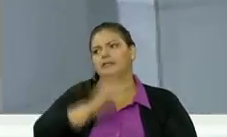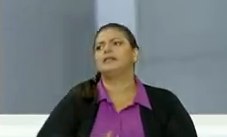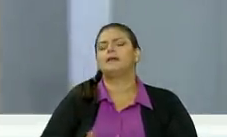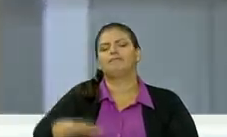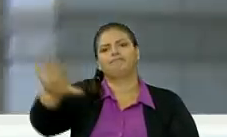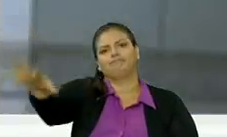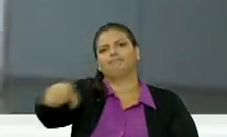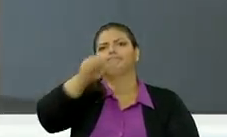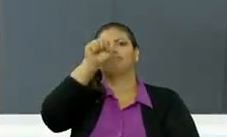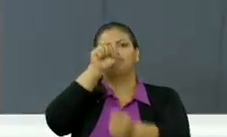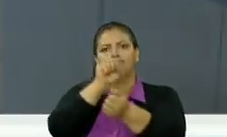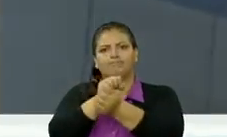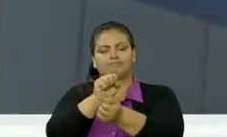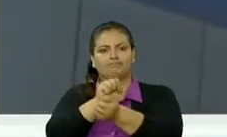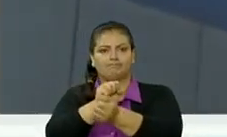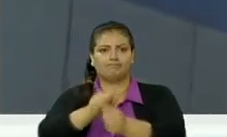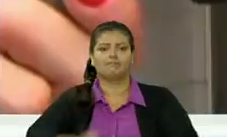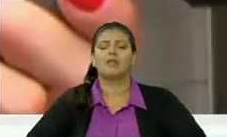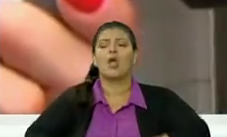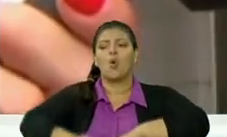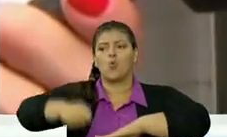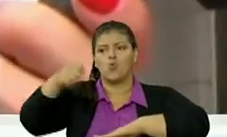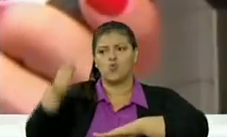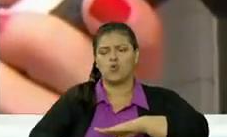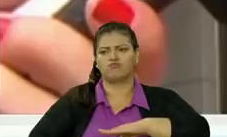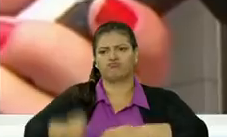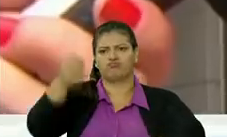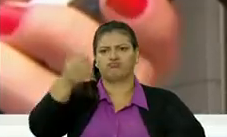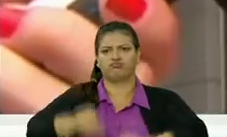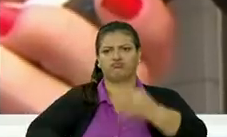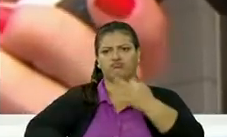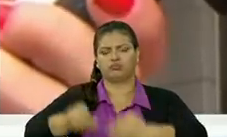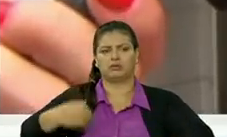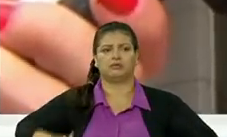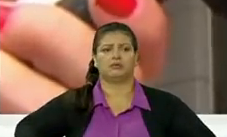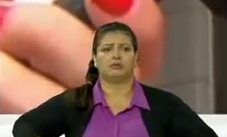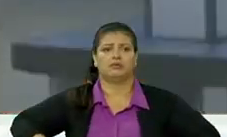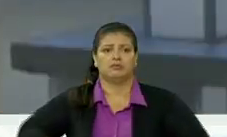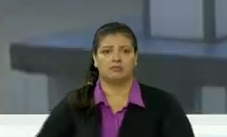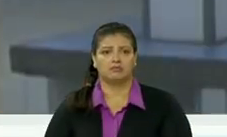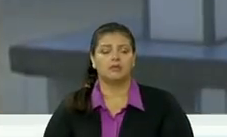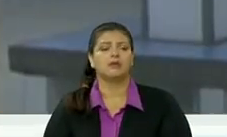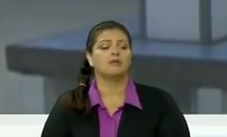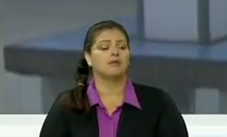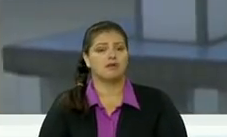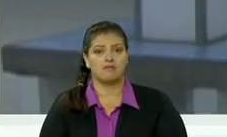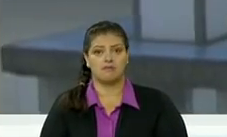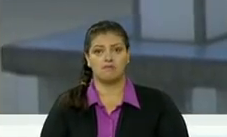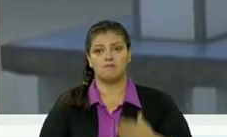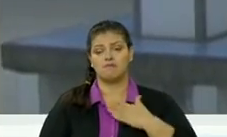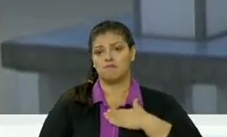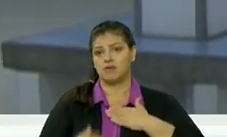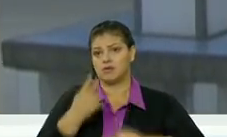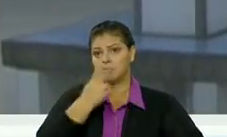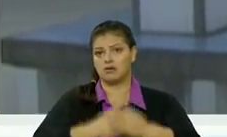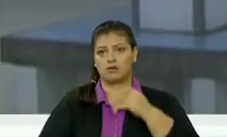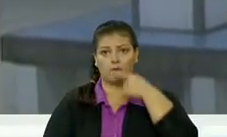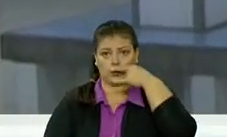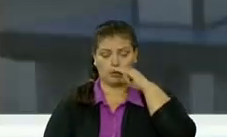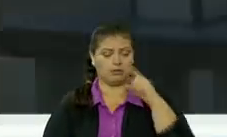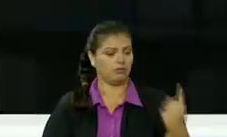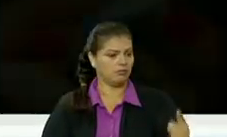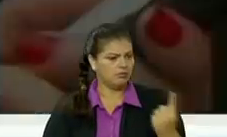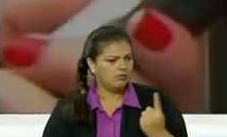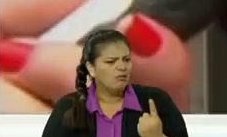habría registrado en febrero de este año. Vengo, mi hijo asustadito, me dice, papi, un hombre me quiso abusar. Y el mamá me dice, por ahí se fue,